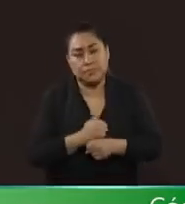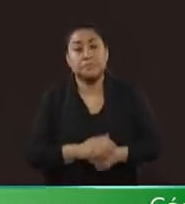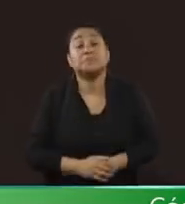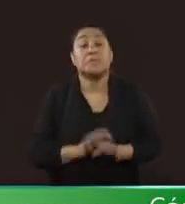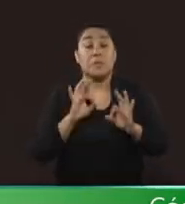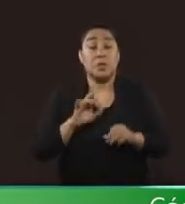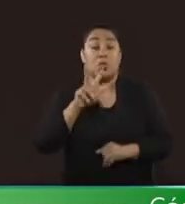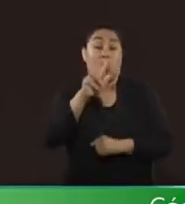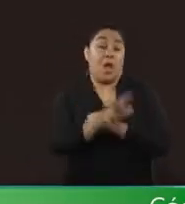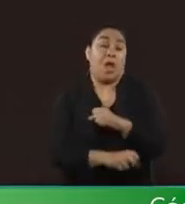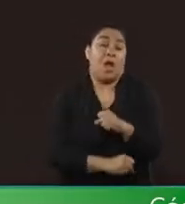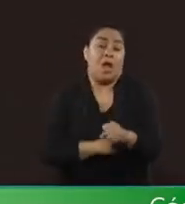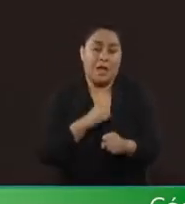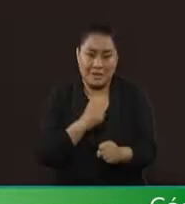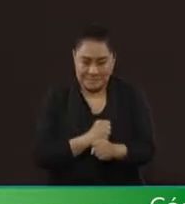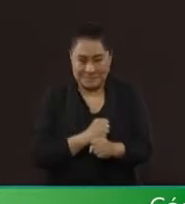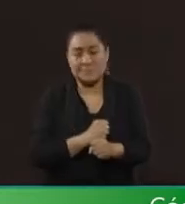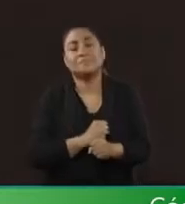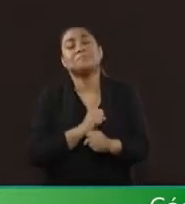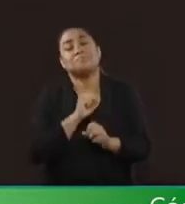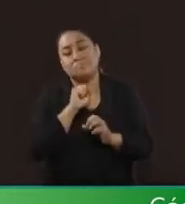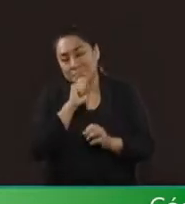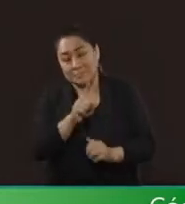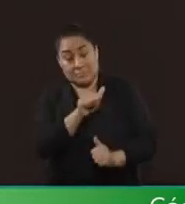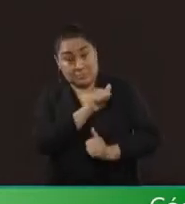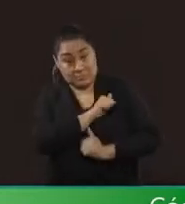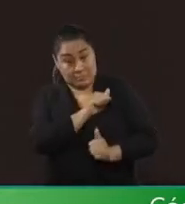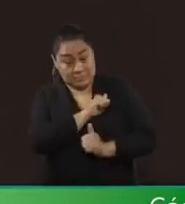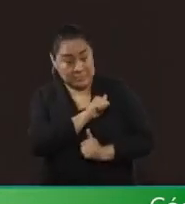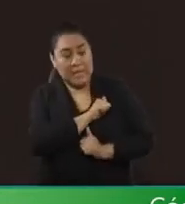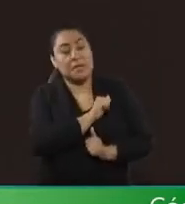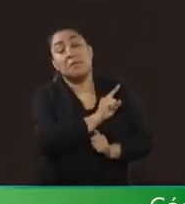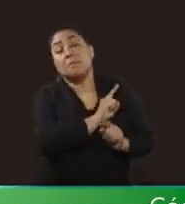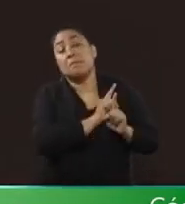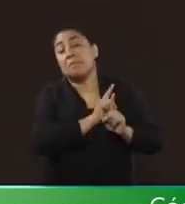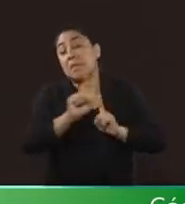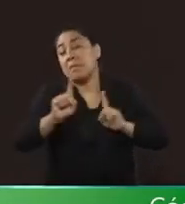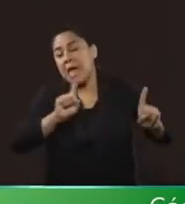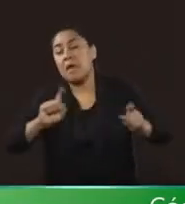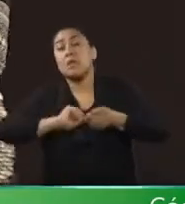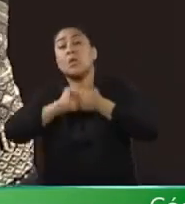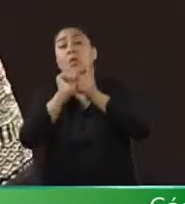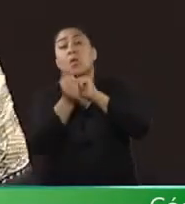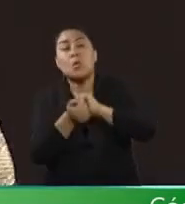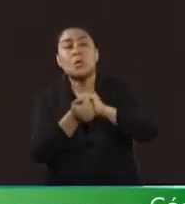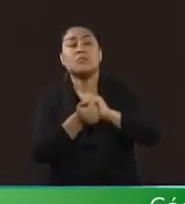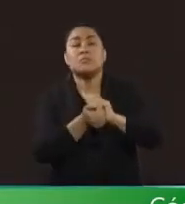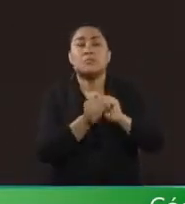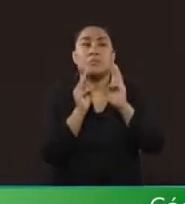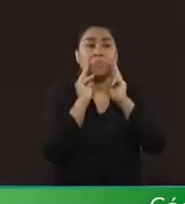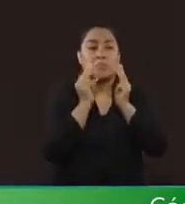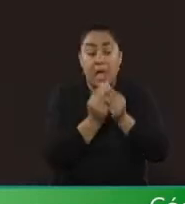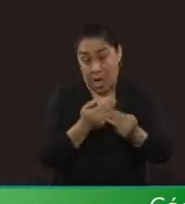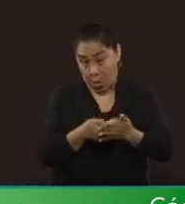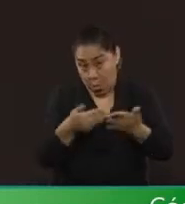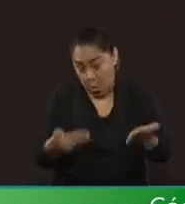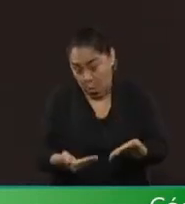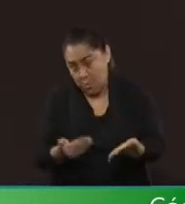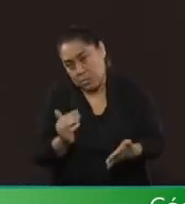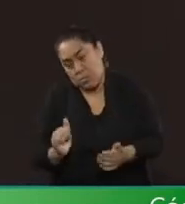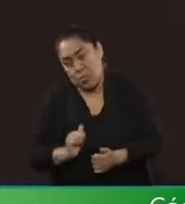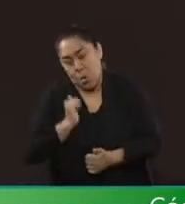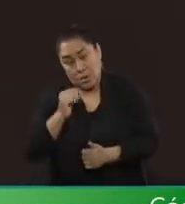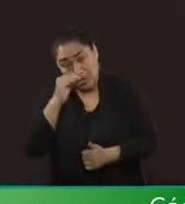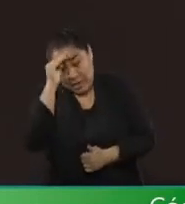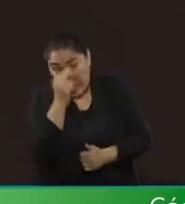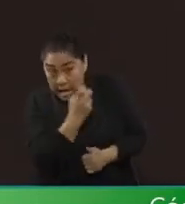años de haber sacado al ejército de los cuarteles para convertir al crimen organizado, es tiempo de reconocer que